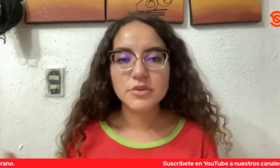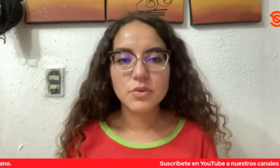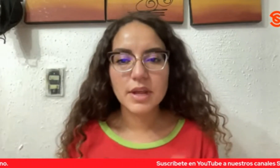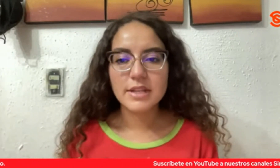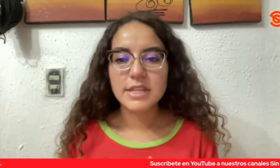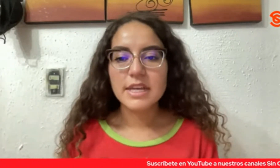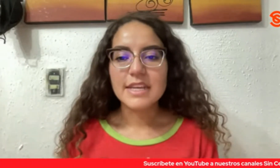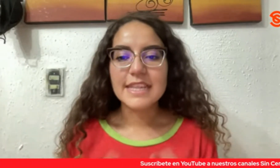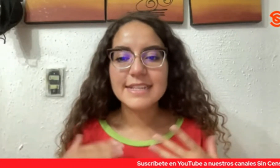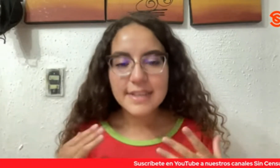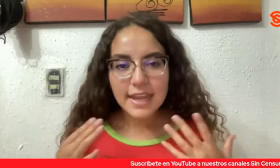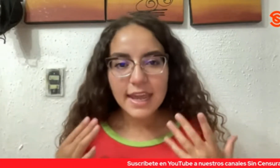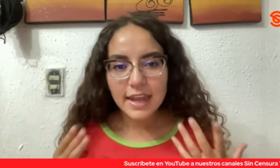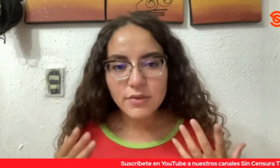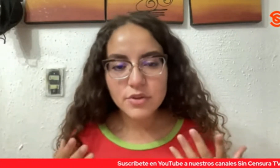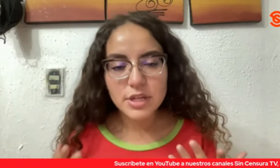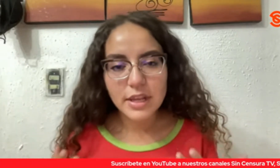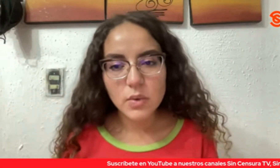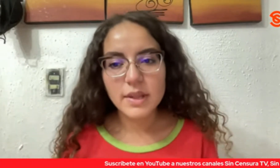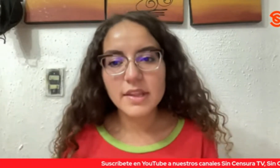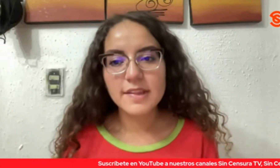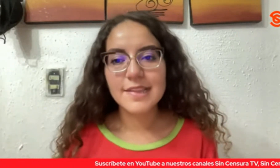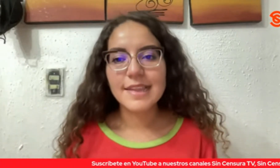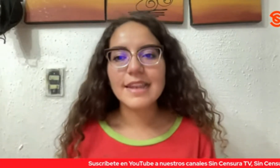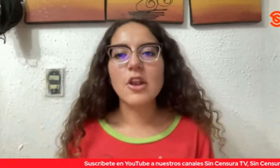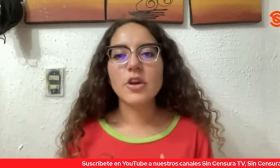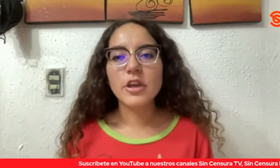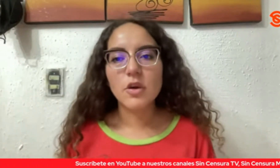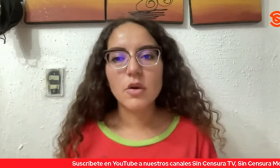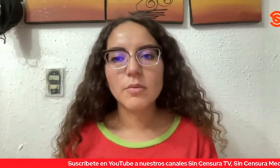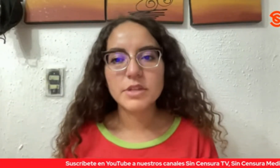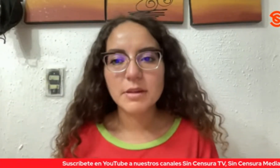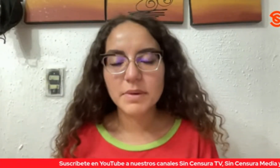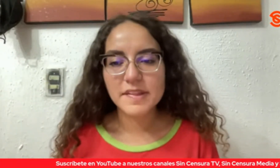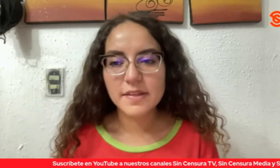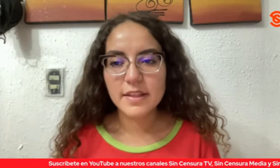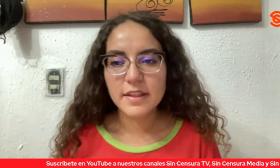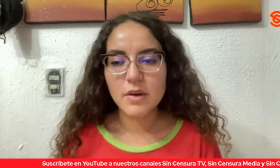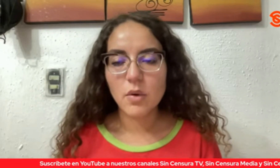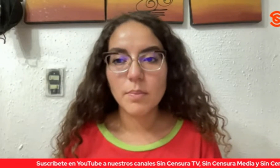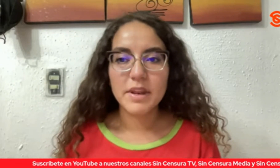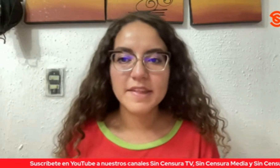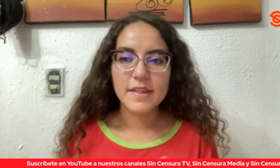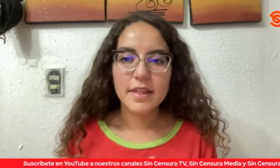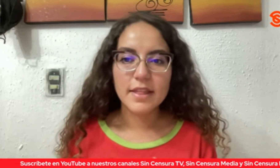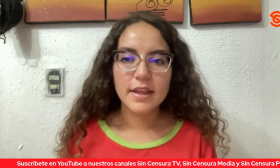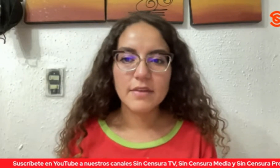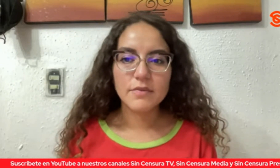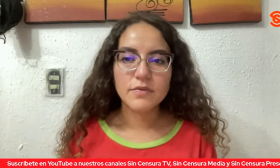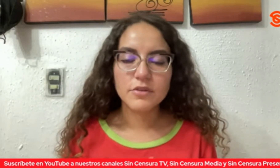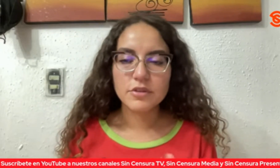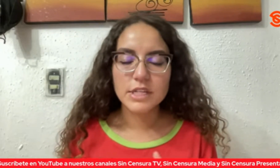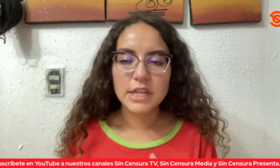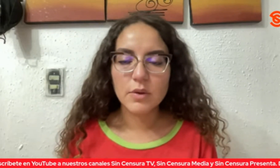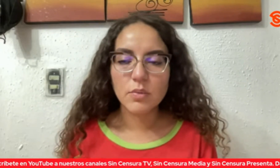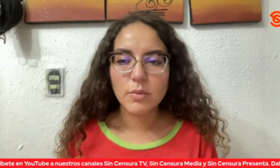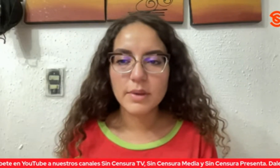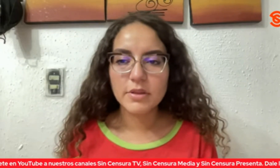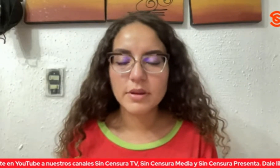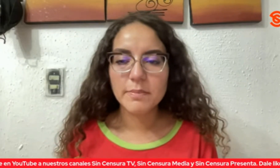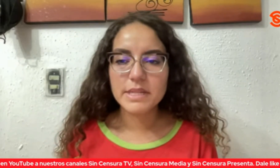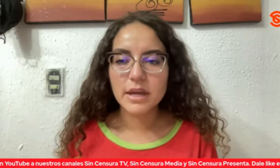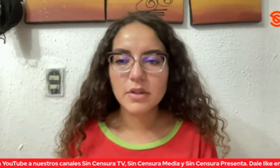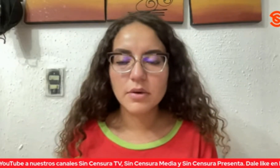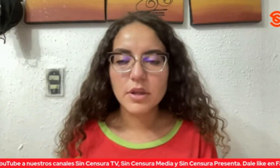maestros rurales. Y decir que eran unos delincuentes es tan ilógico como si el presidente o presidenta en funciones en